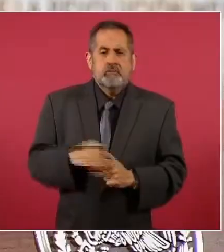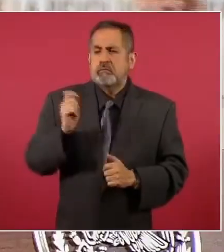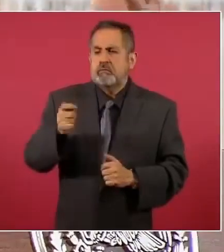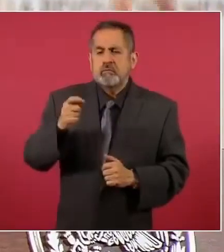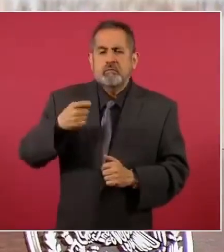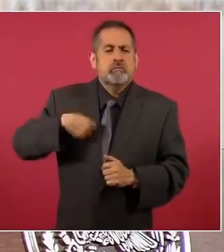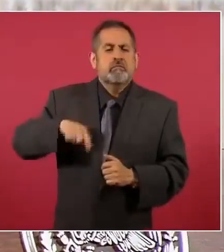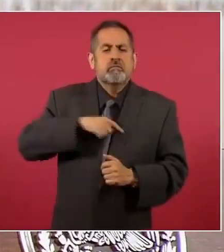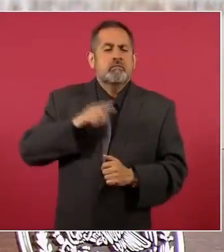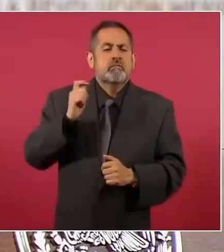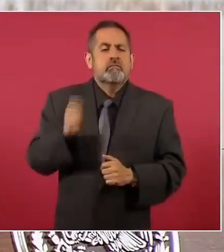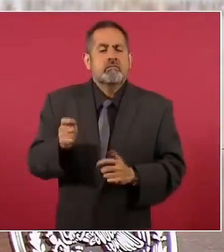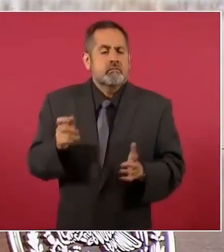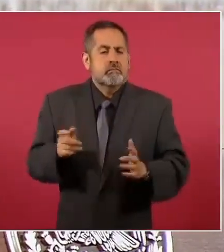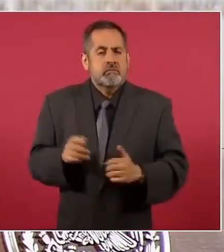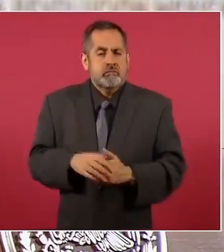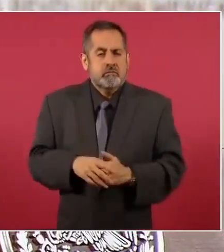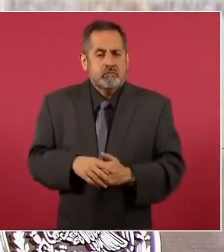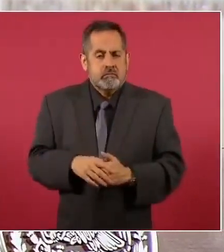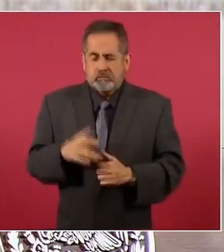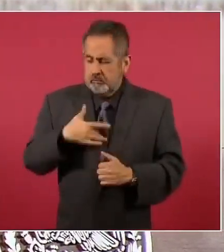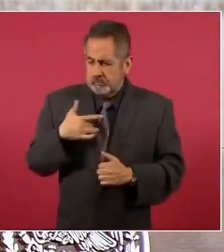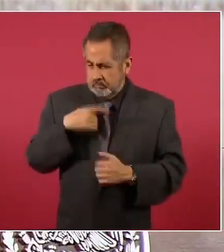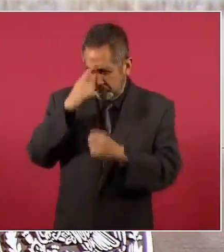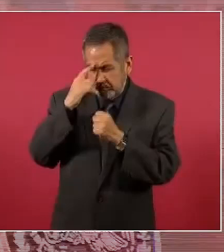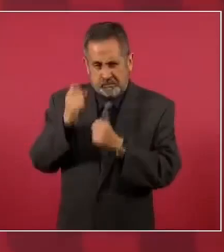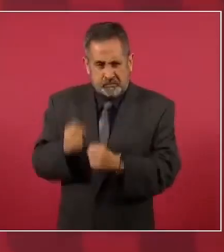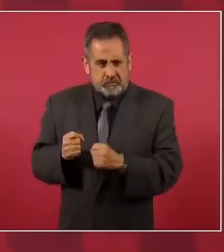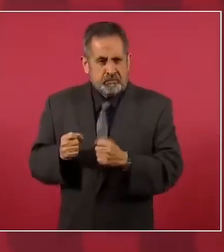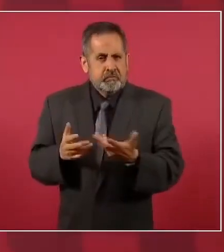nosotros estamos muy seguros,